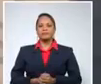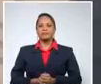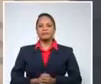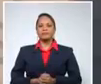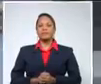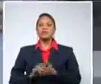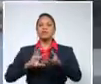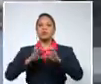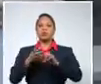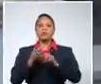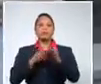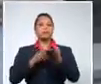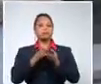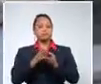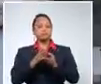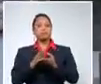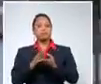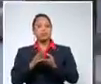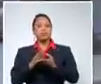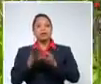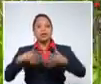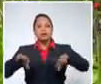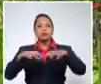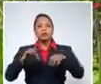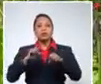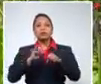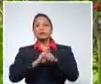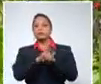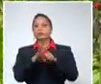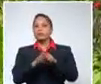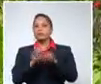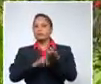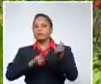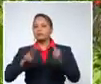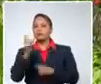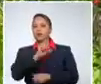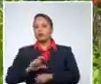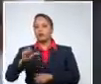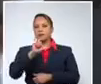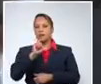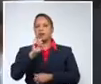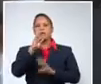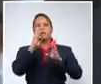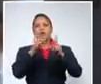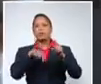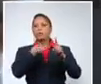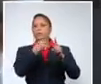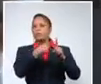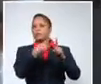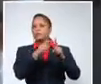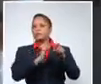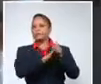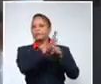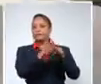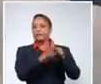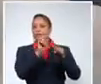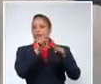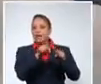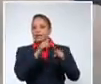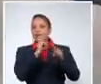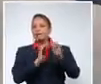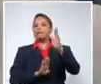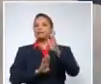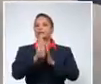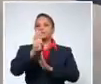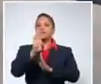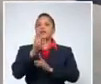Compleja continúa siendo la situación epidemiológica de Camagüey en estos días. El número de casos positivos de COVID-19 está en ascenso y